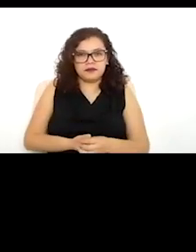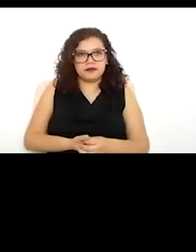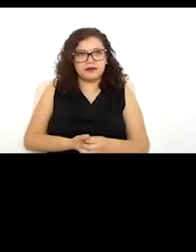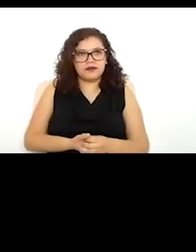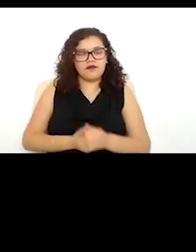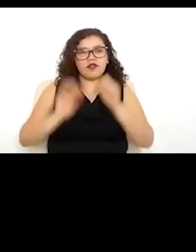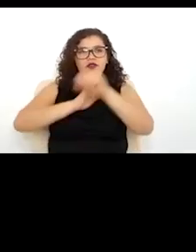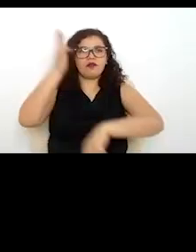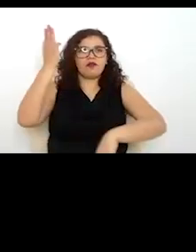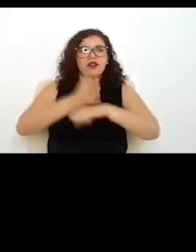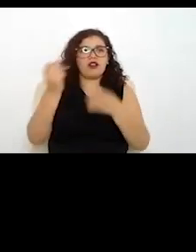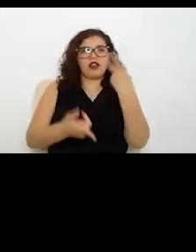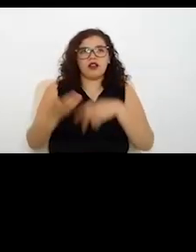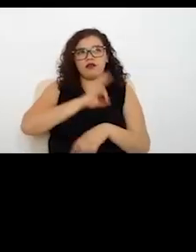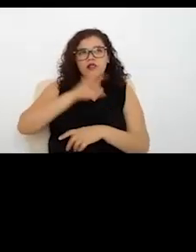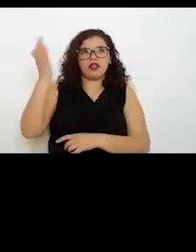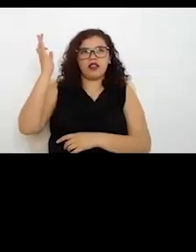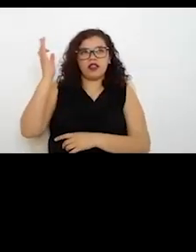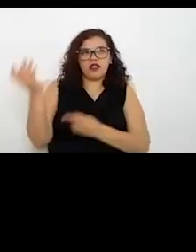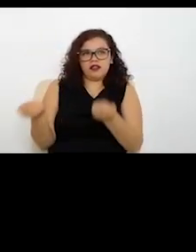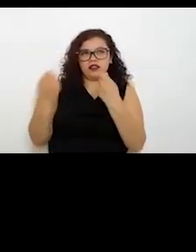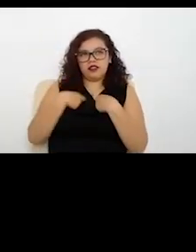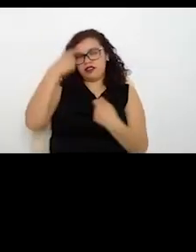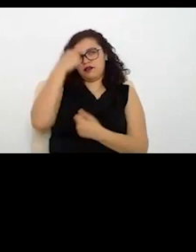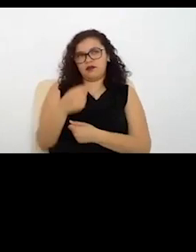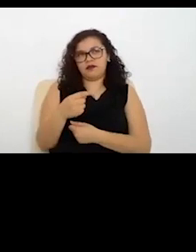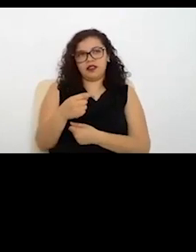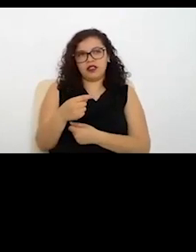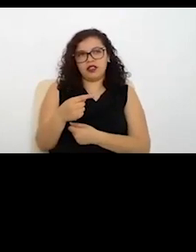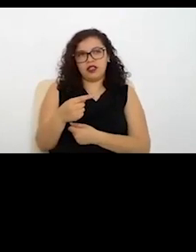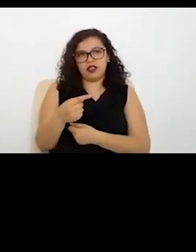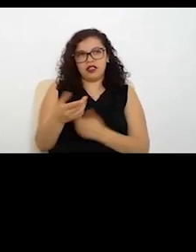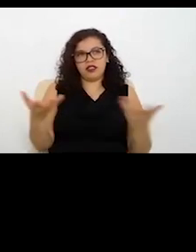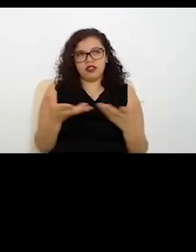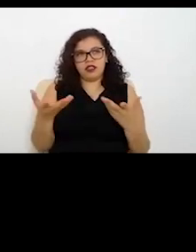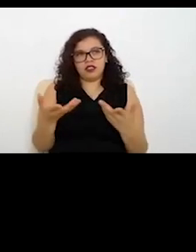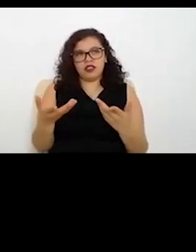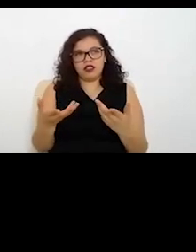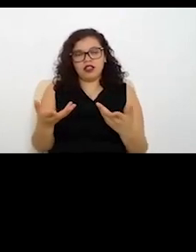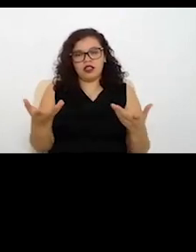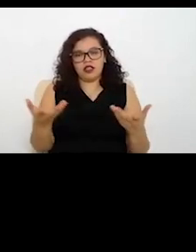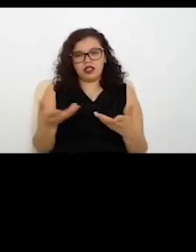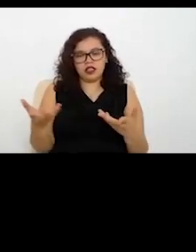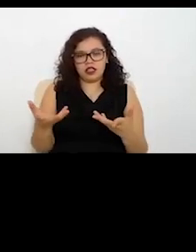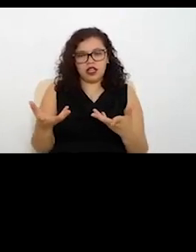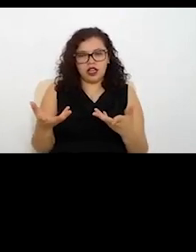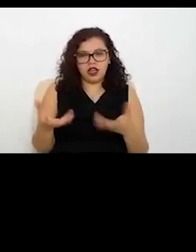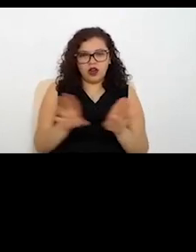multas a las cuales se puede ser acreedor por el hecho de, o sea, estar en una posición de garante y no estar